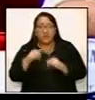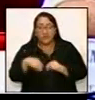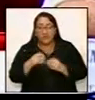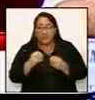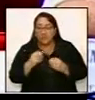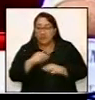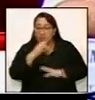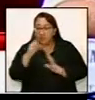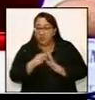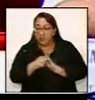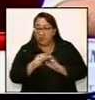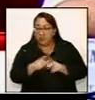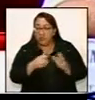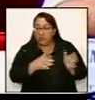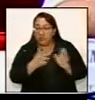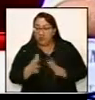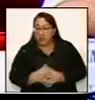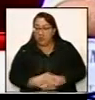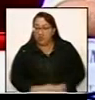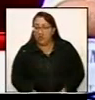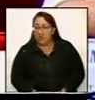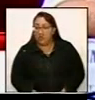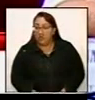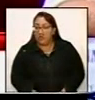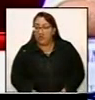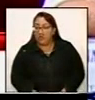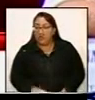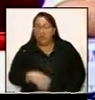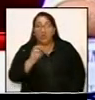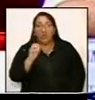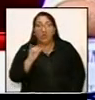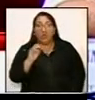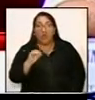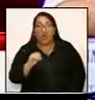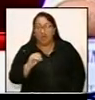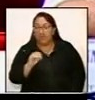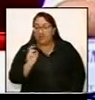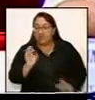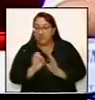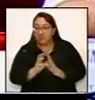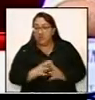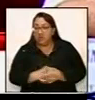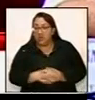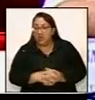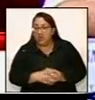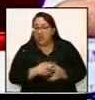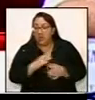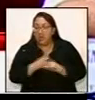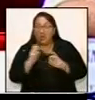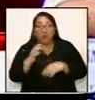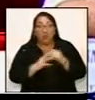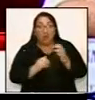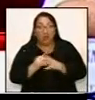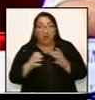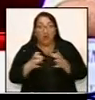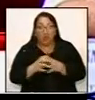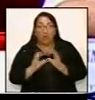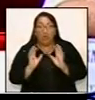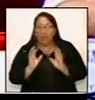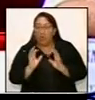es un proyecto, por un lado, que, por ejemplo, el caso OIM, en el caso yo me entiendo que entró a temas de construcción y de